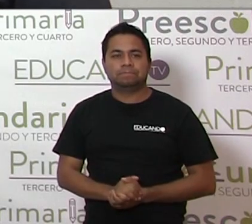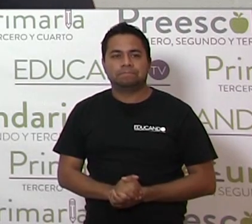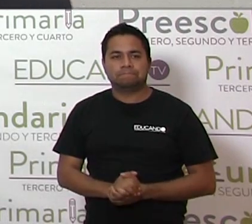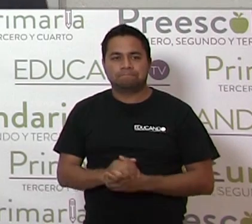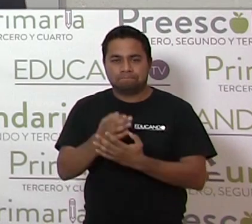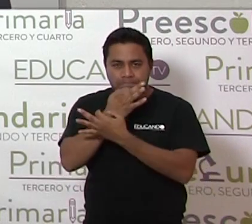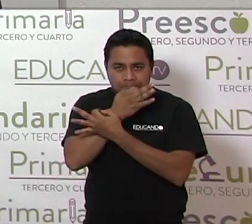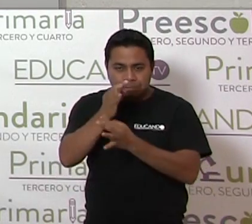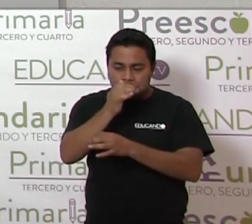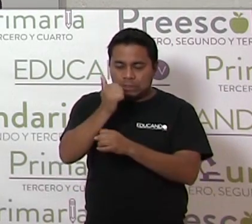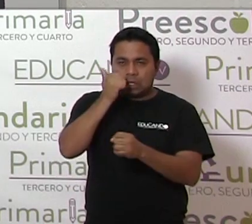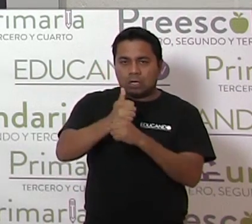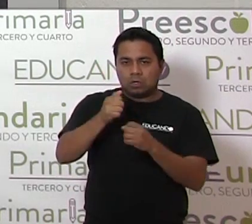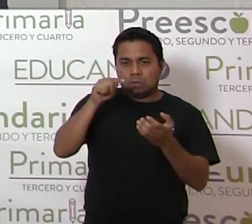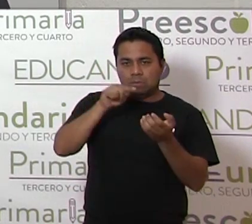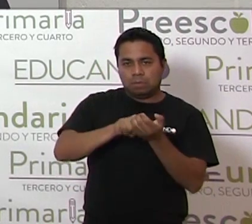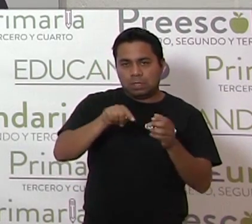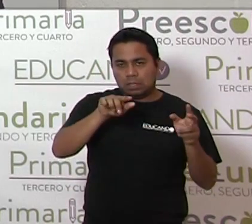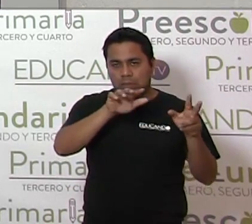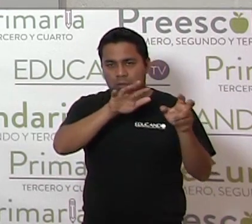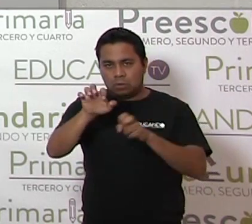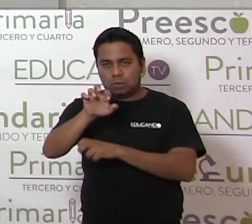bien, promulgadas en